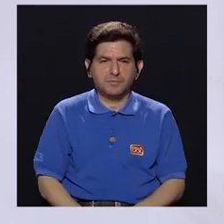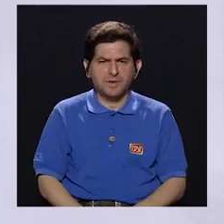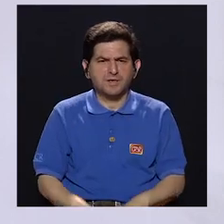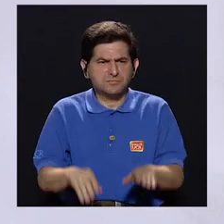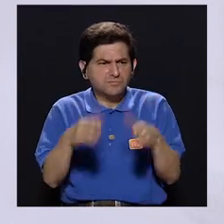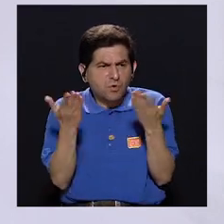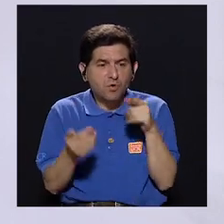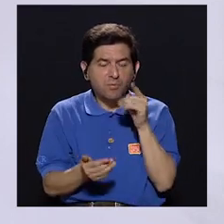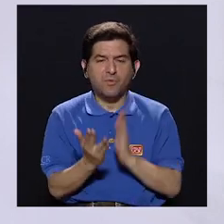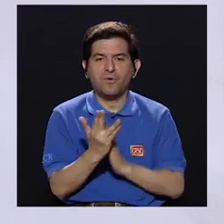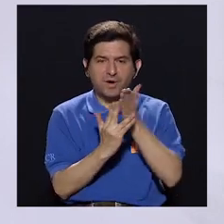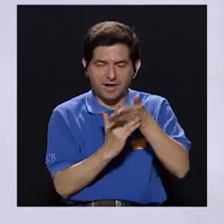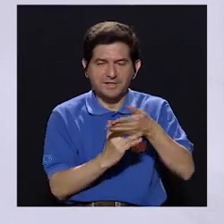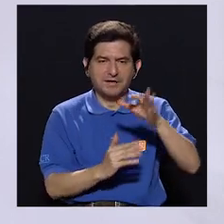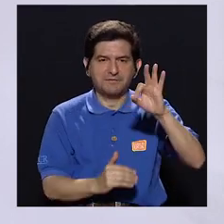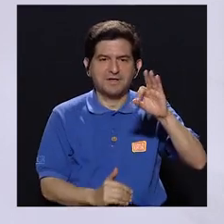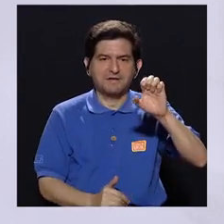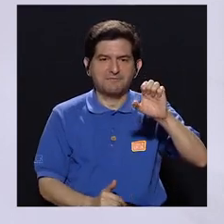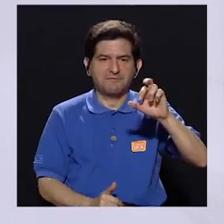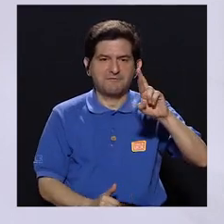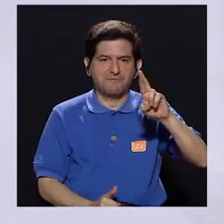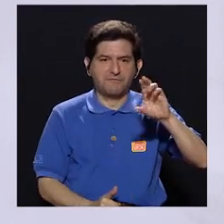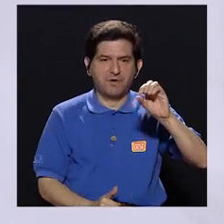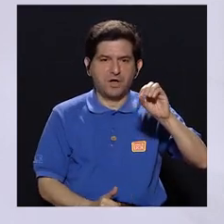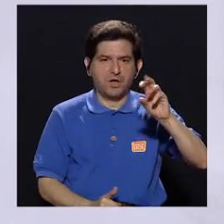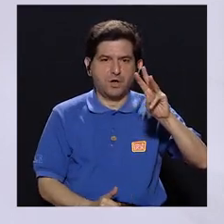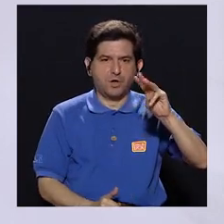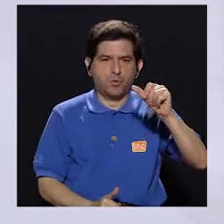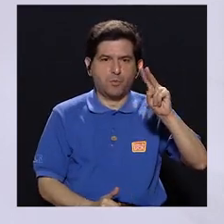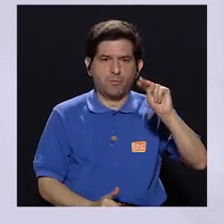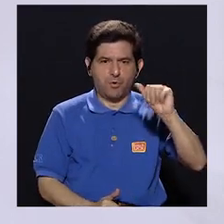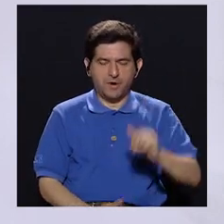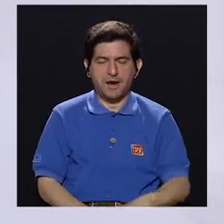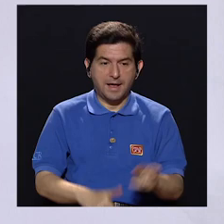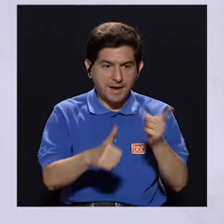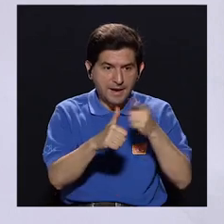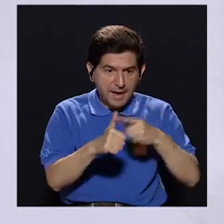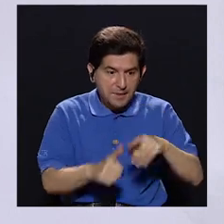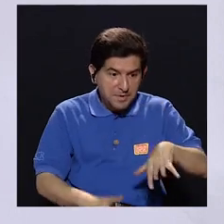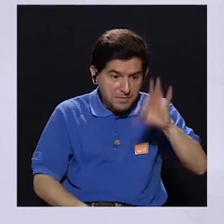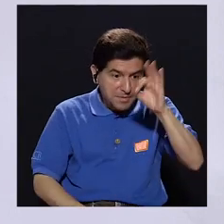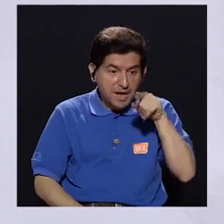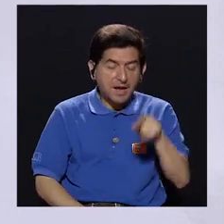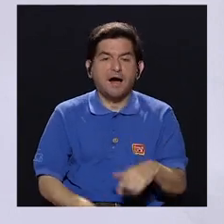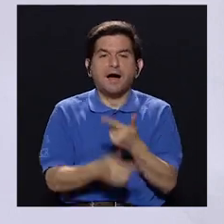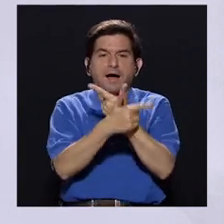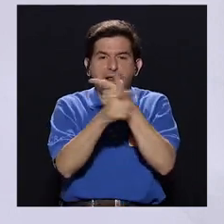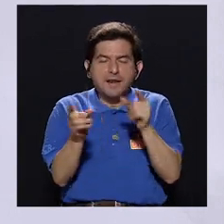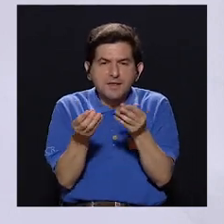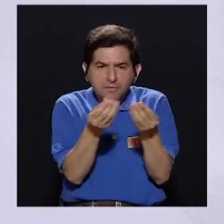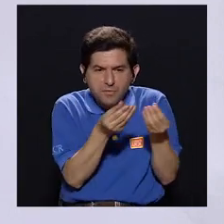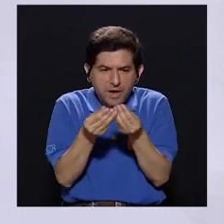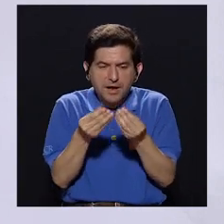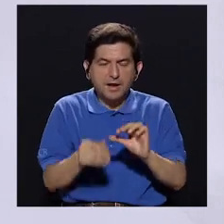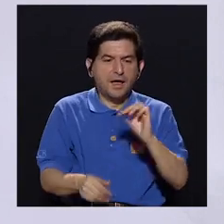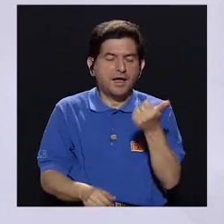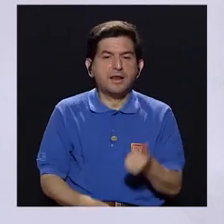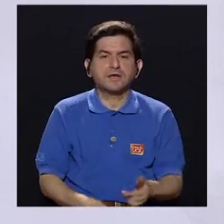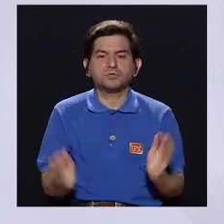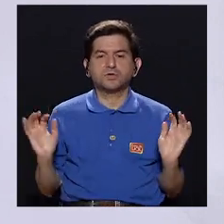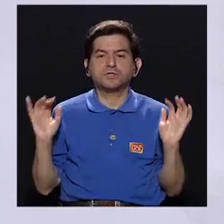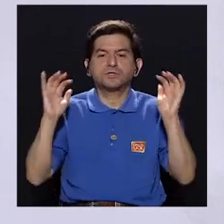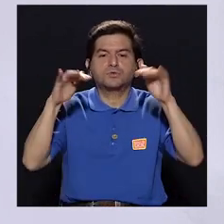forma en que llegan es con esta feromona la primera que encuentra el recurso libera una feromona y atrae las